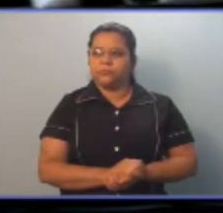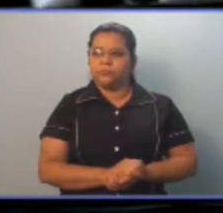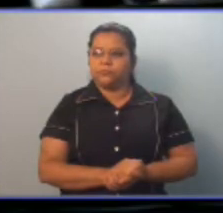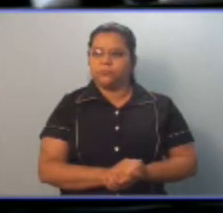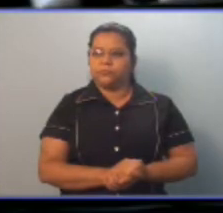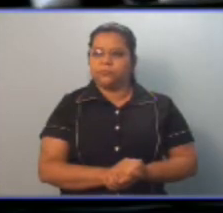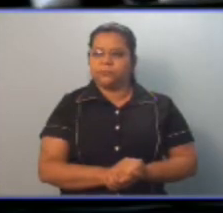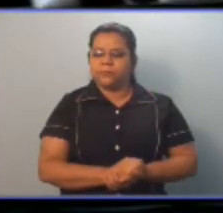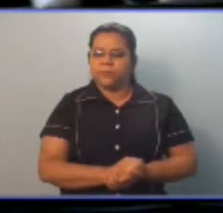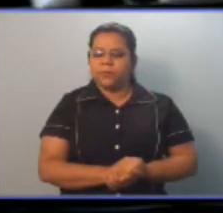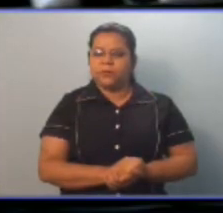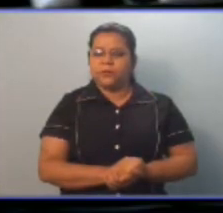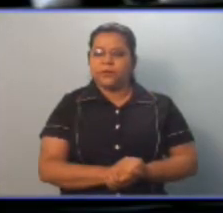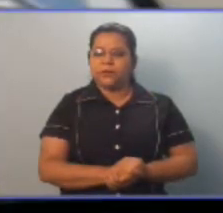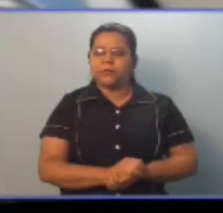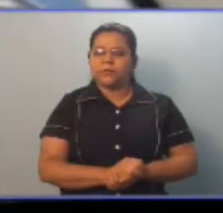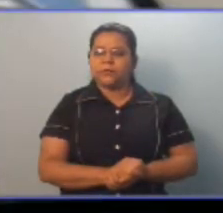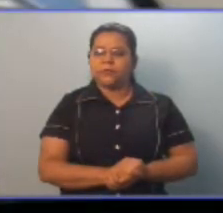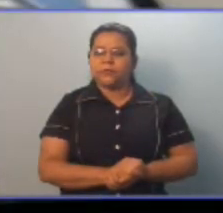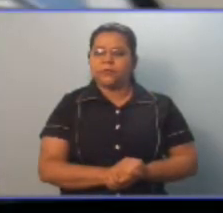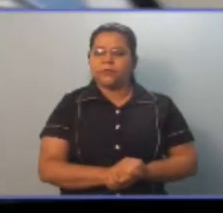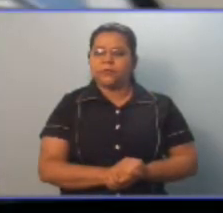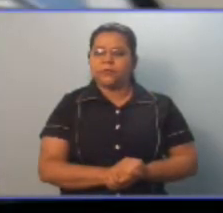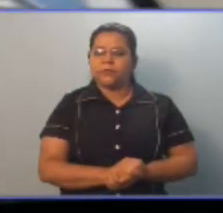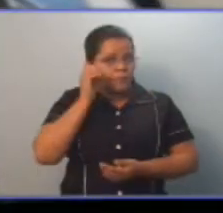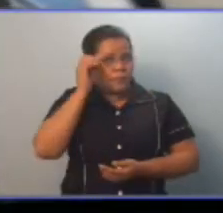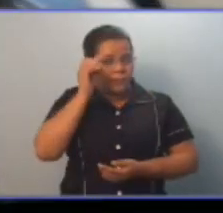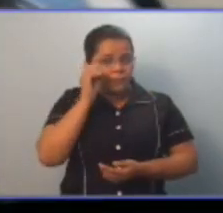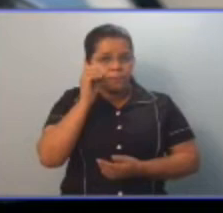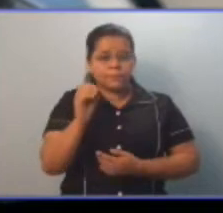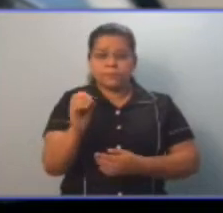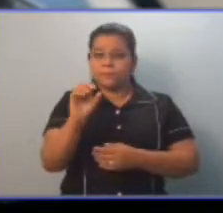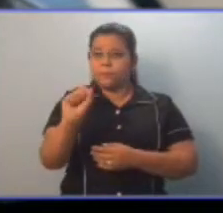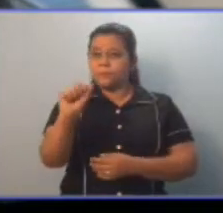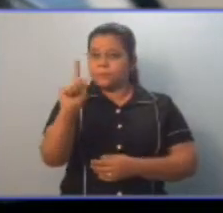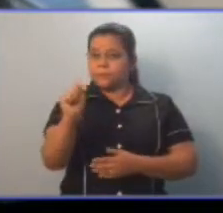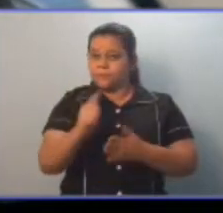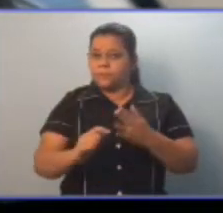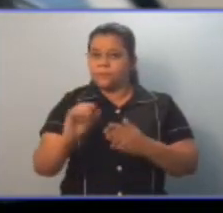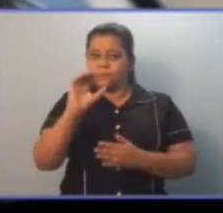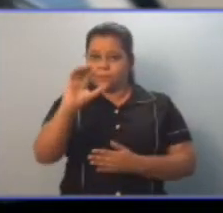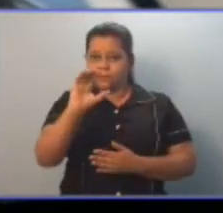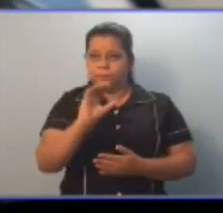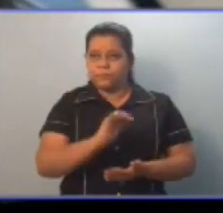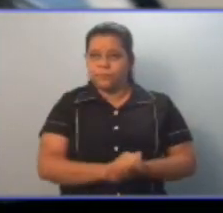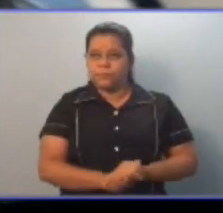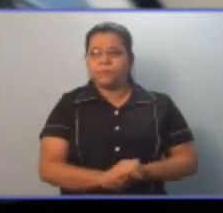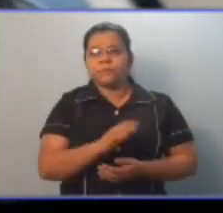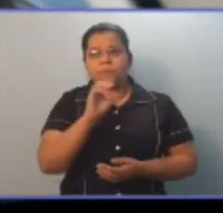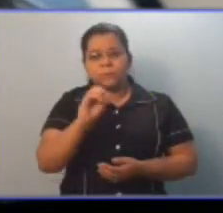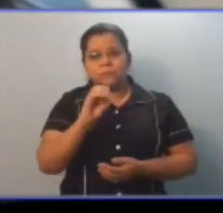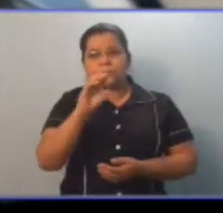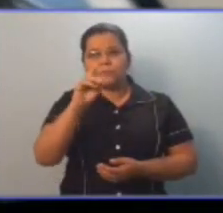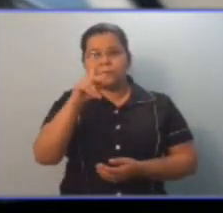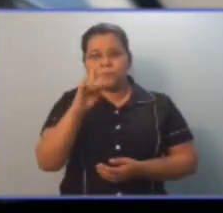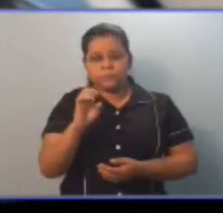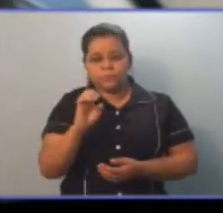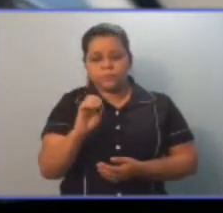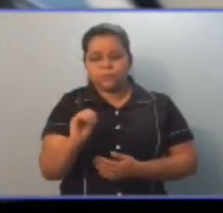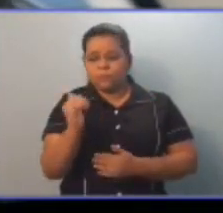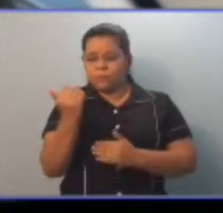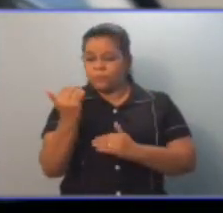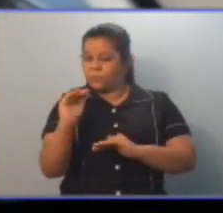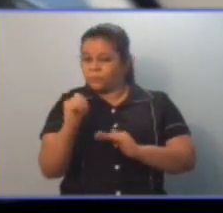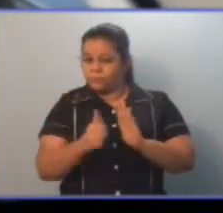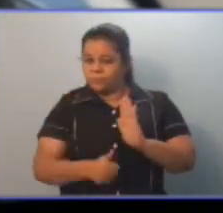En su opinión, ¿es la Sala de lo Constitucional o la Corte Plena el máximo